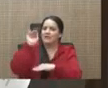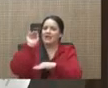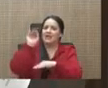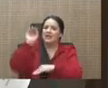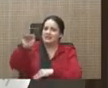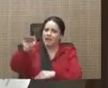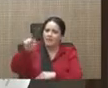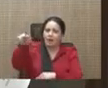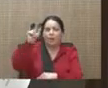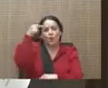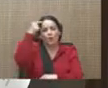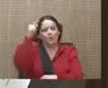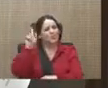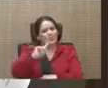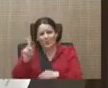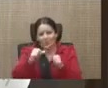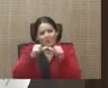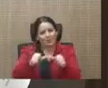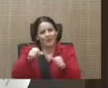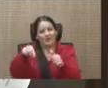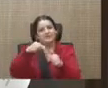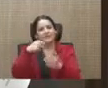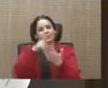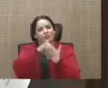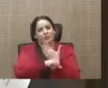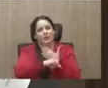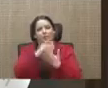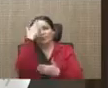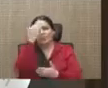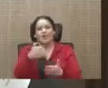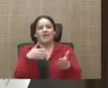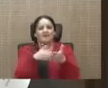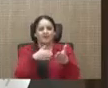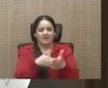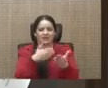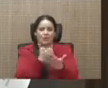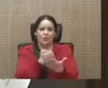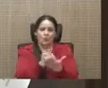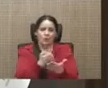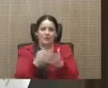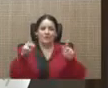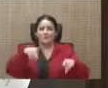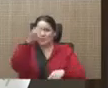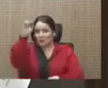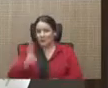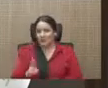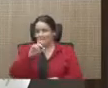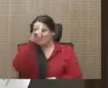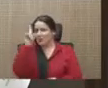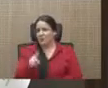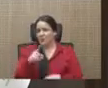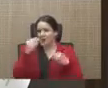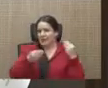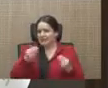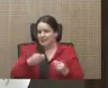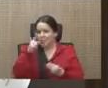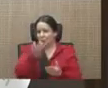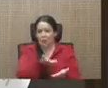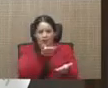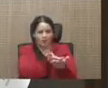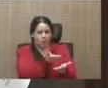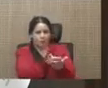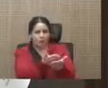avancen estas iniciativas que vienen a golpear la economía de los costarricenses. La pregunta que nos hacemos es, ¿cabe una moción de